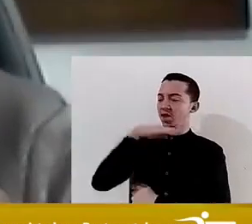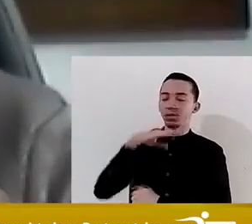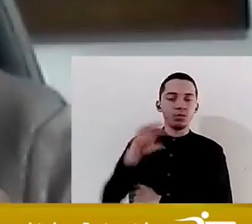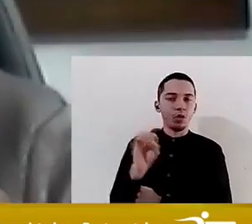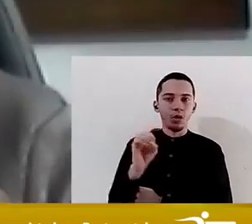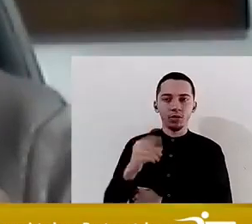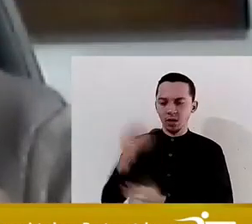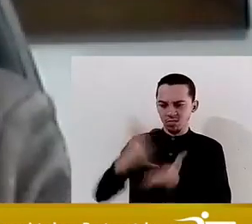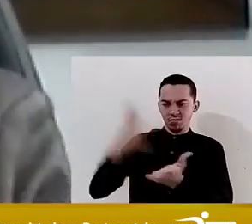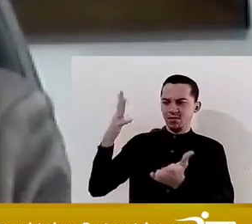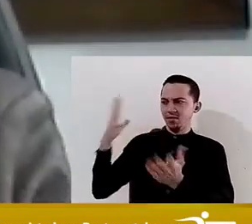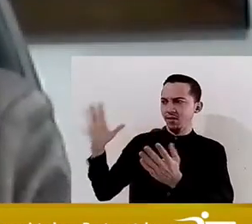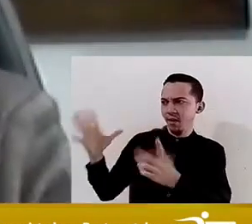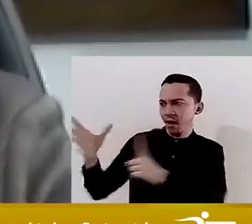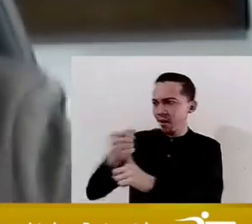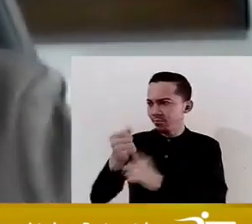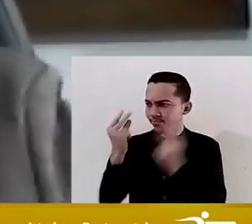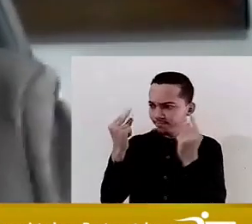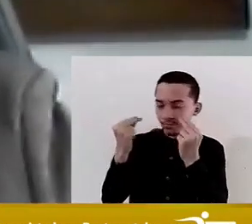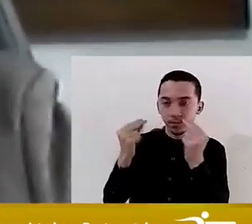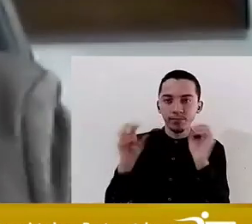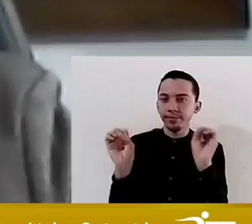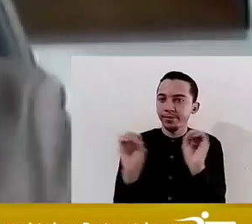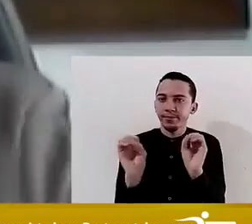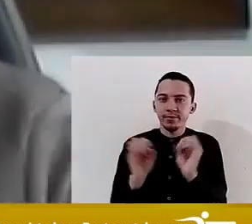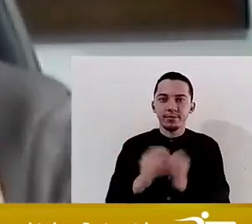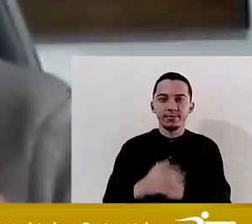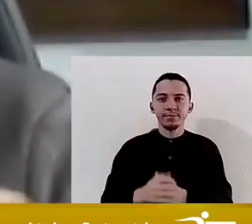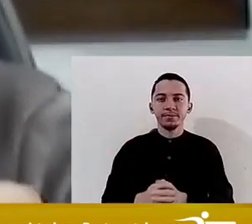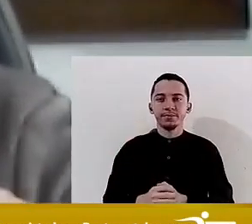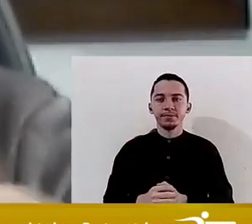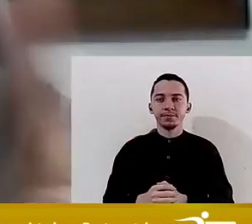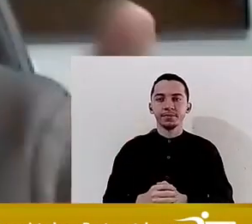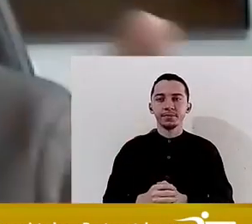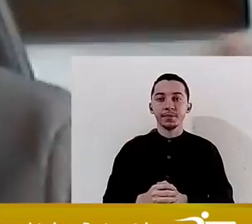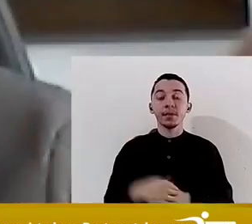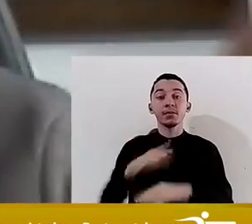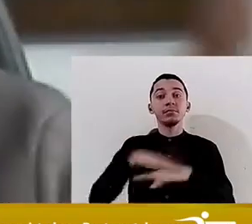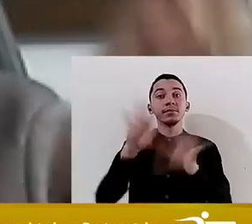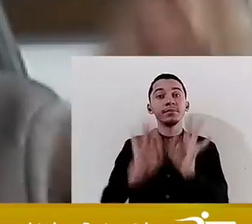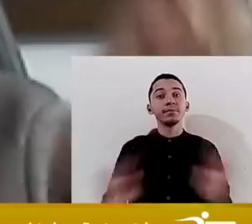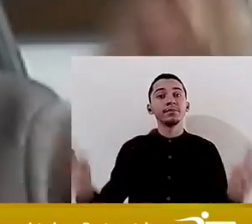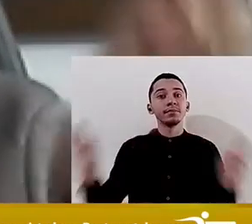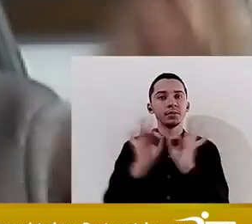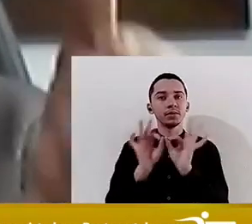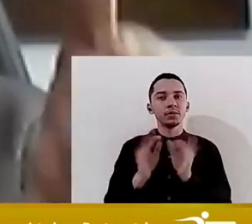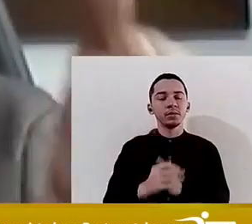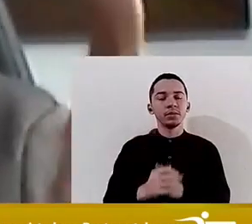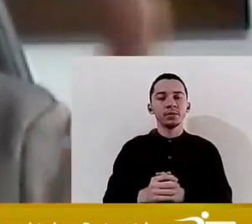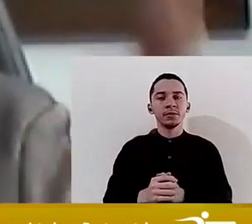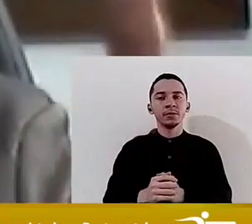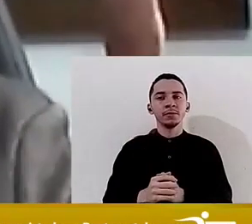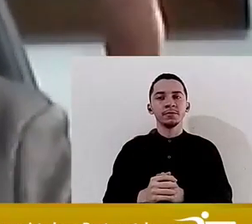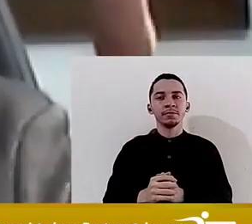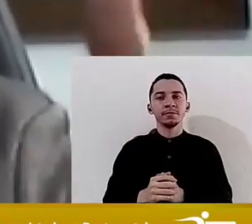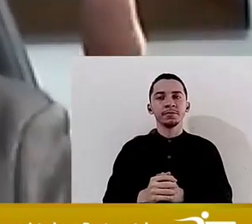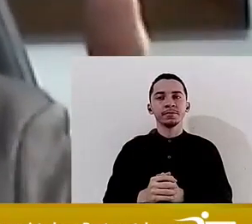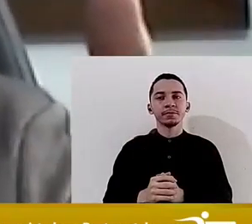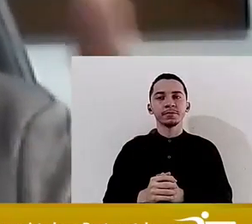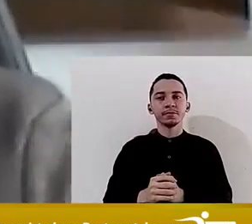Es importante, hermanos. Es importante porque estábamos hablando ahorita, estábamos hablando por los